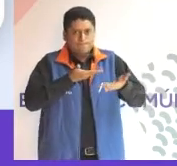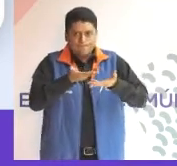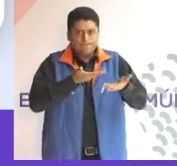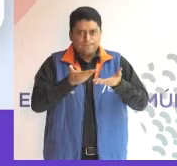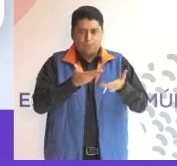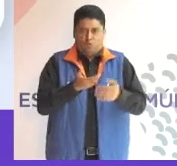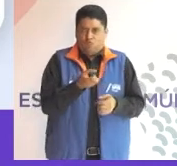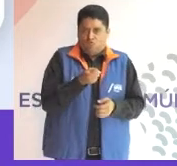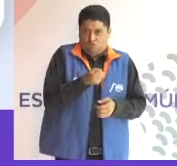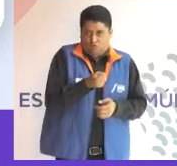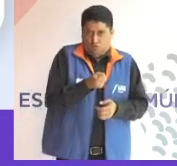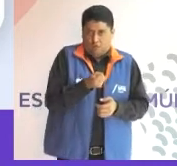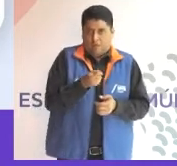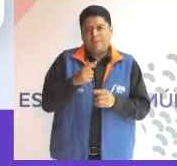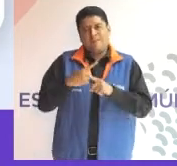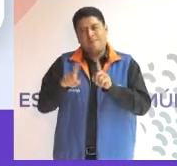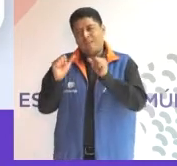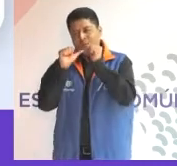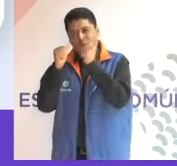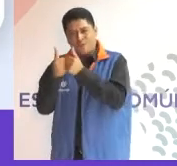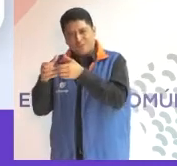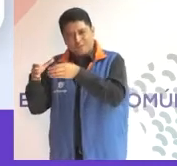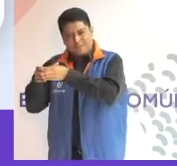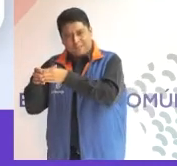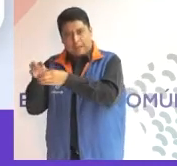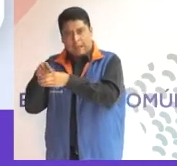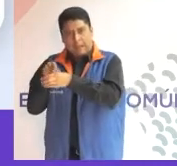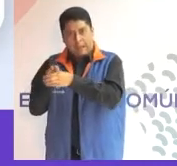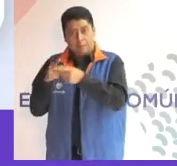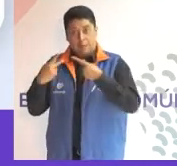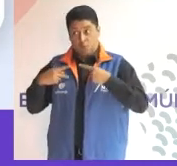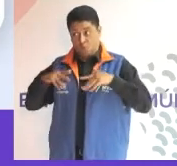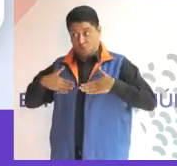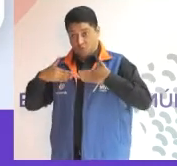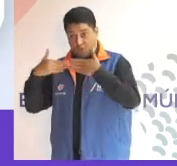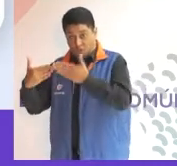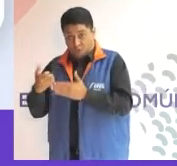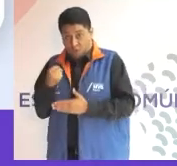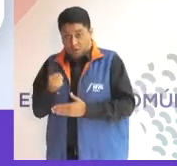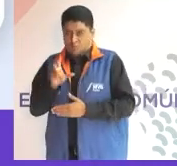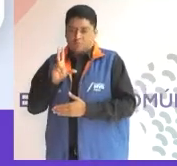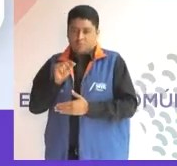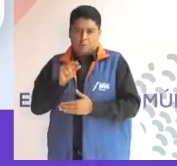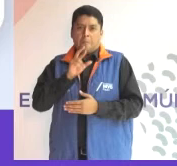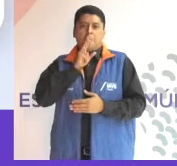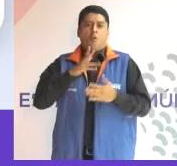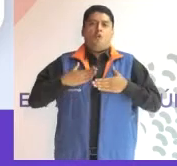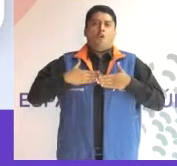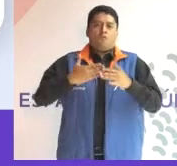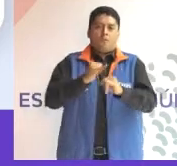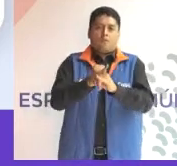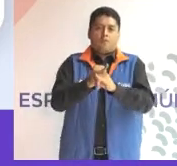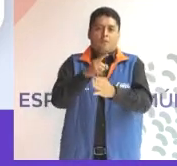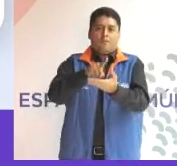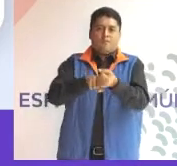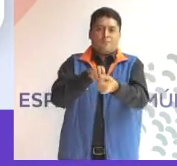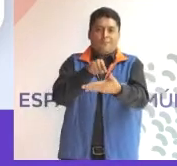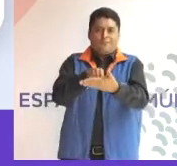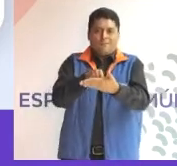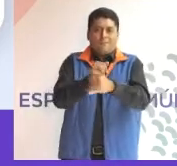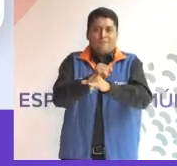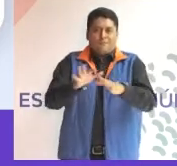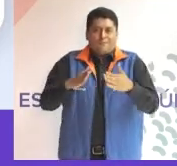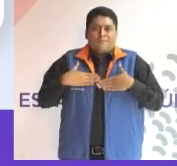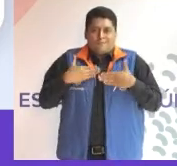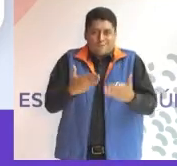Entonces tenemos, por un lado, el tema político. Ustedes tienen en el tema político una innovación muy